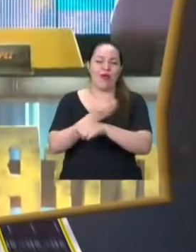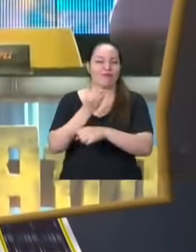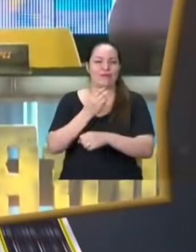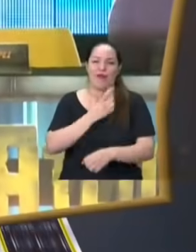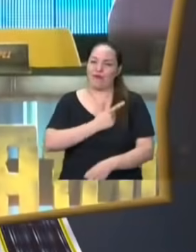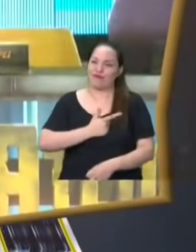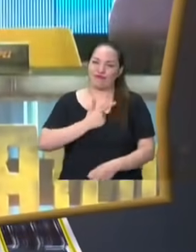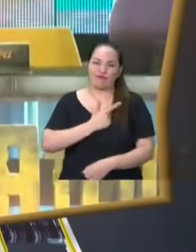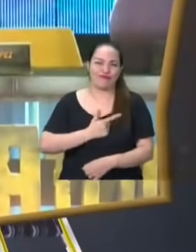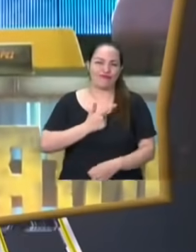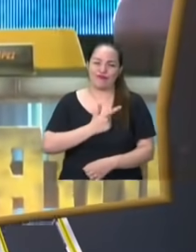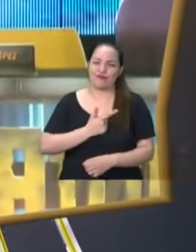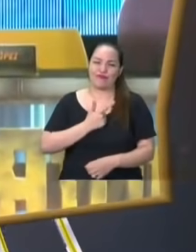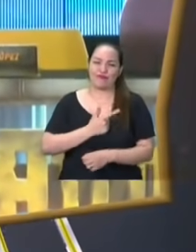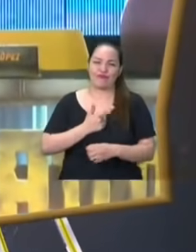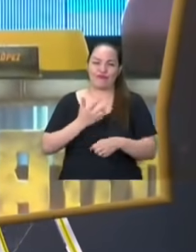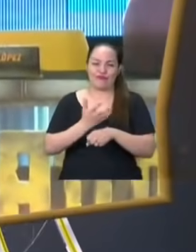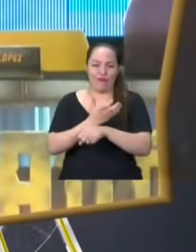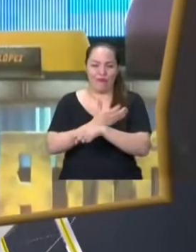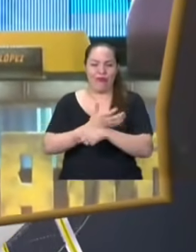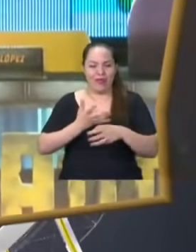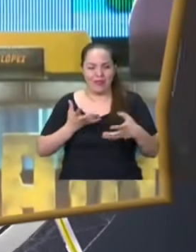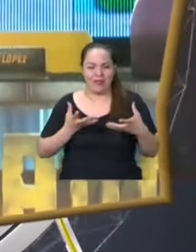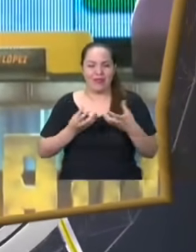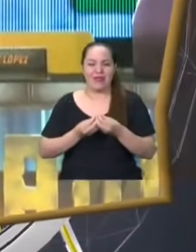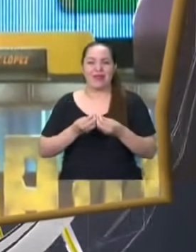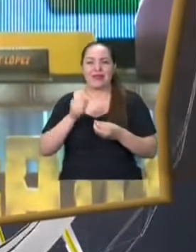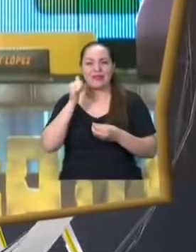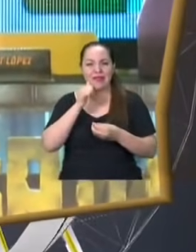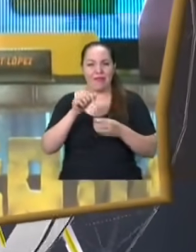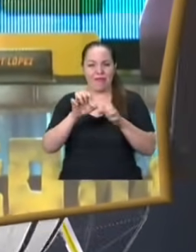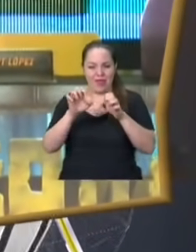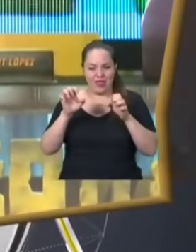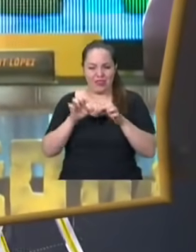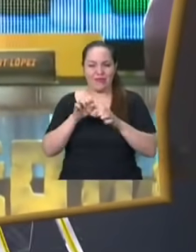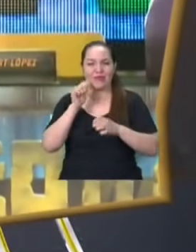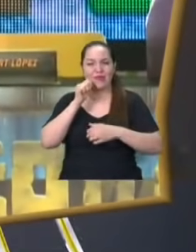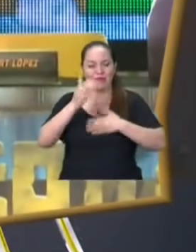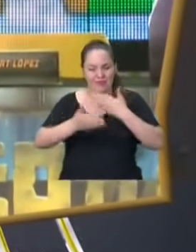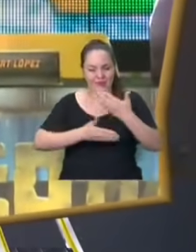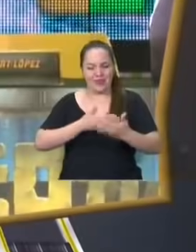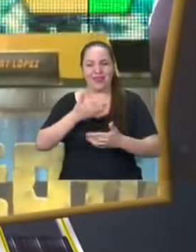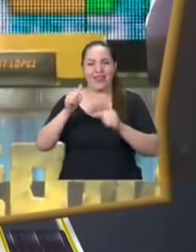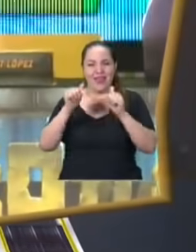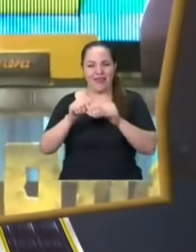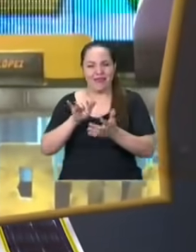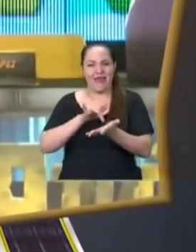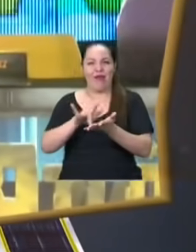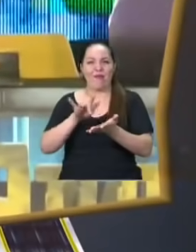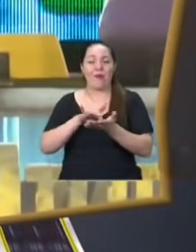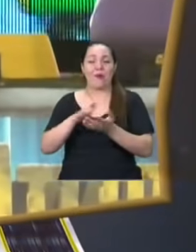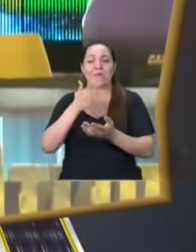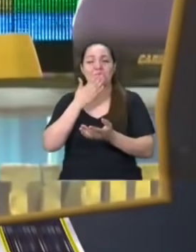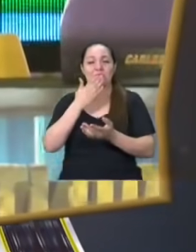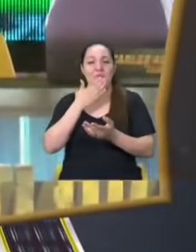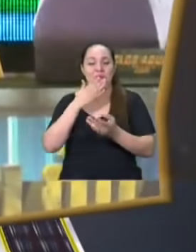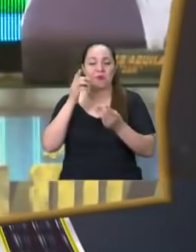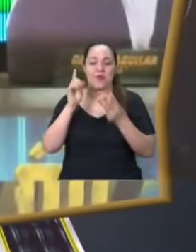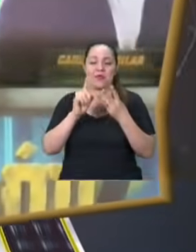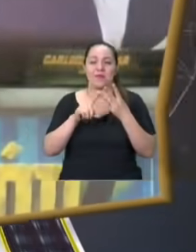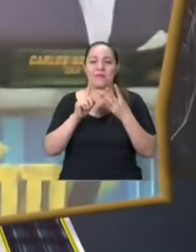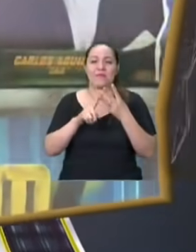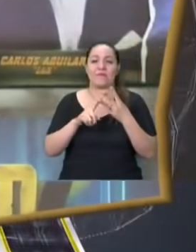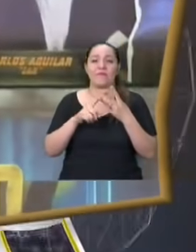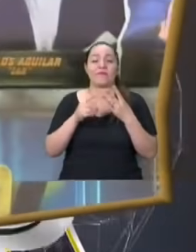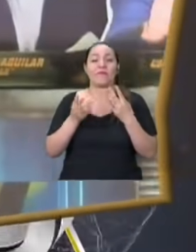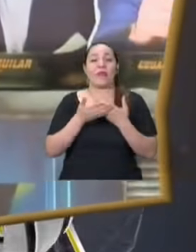estar con ustedes. Y, por supuesto, todas las veces que ocupen de mi servicio, aquí estaremos. Muy bien. Estoy